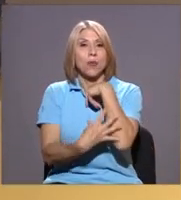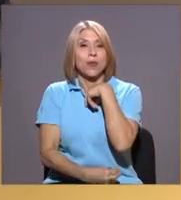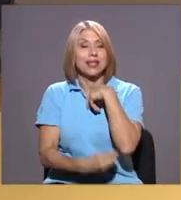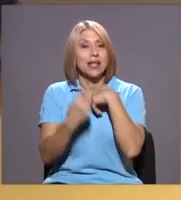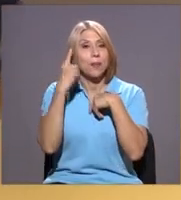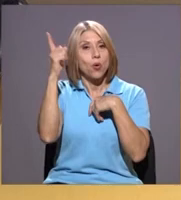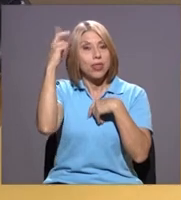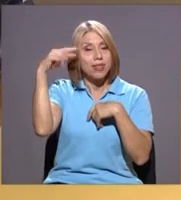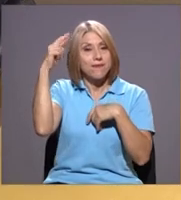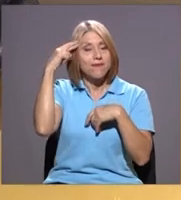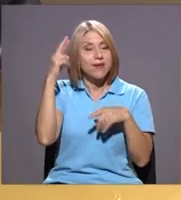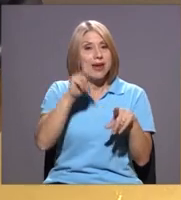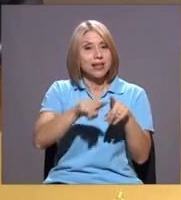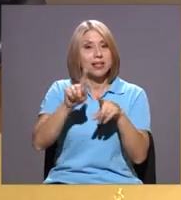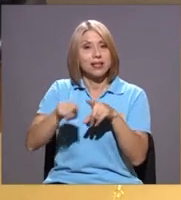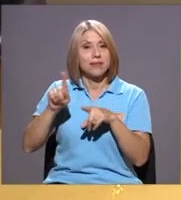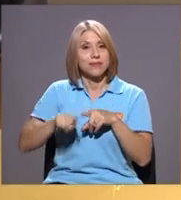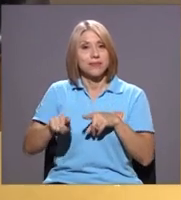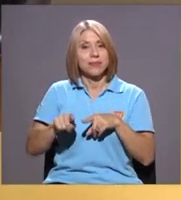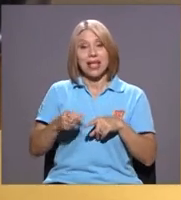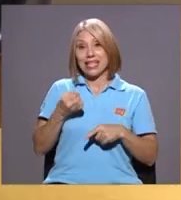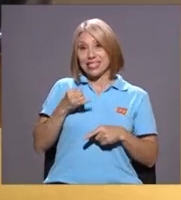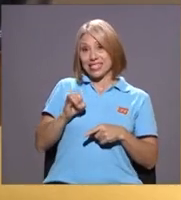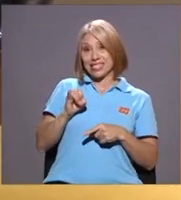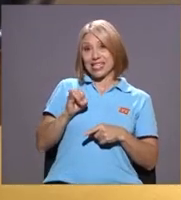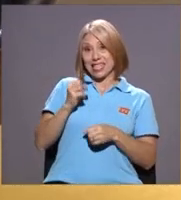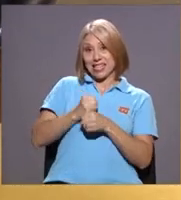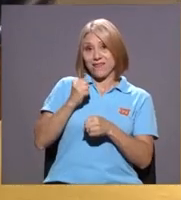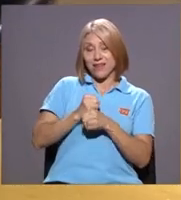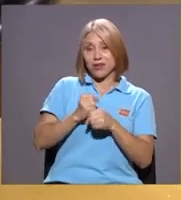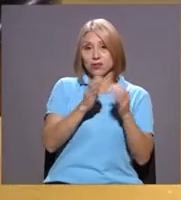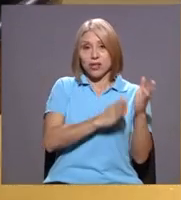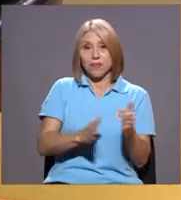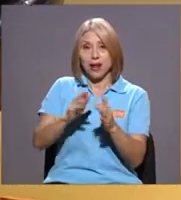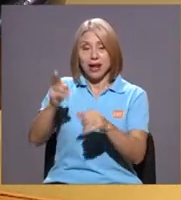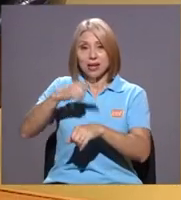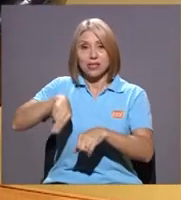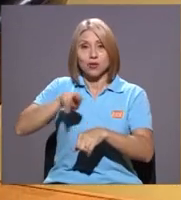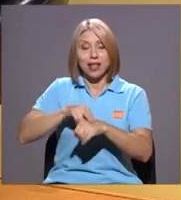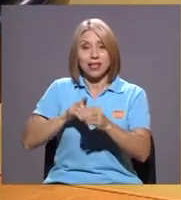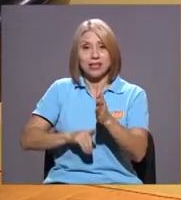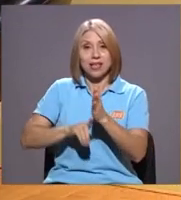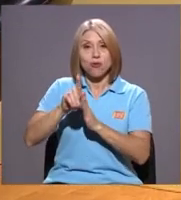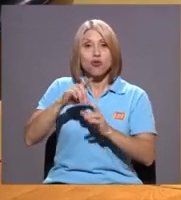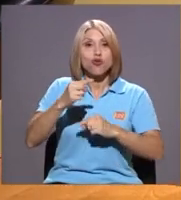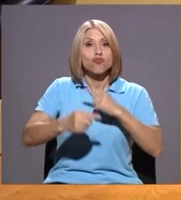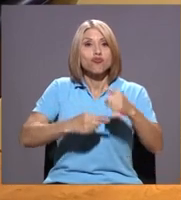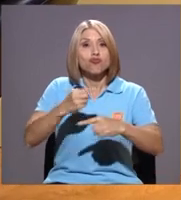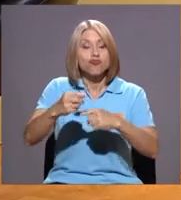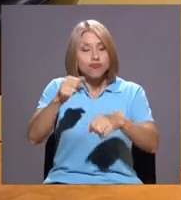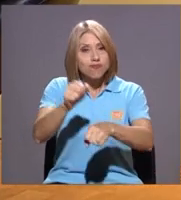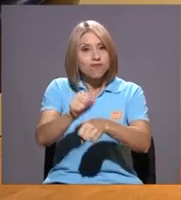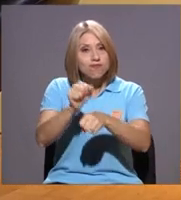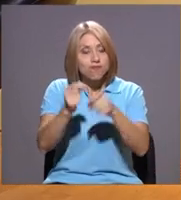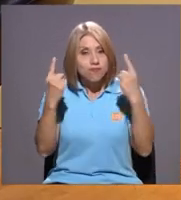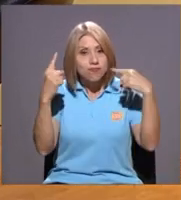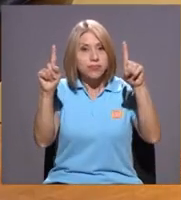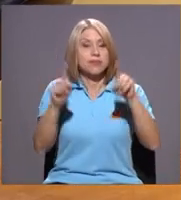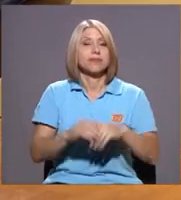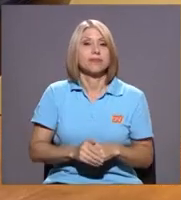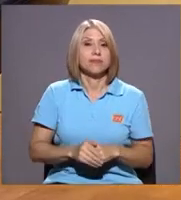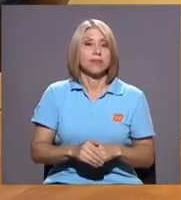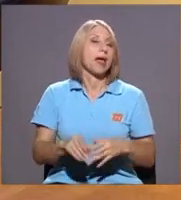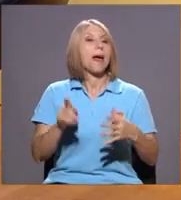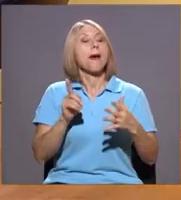las intervenciones del Plan Nacional de Desarrollo llegaran a concretarse. Para el caso de la